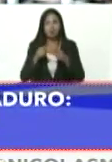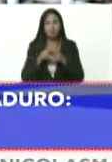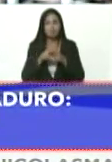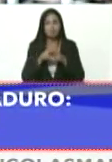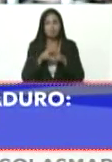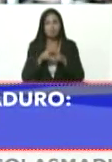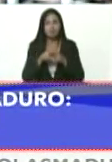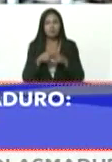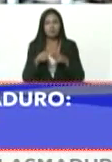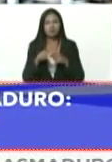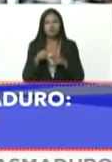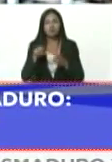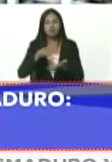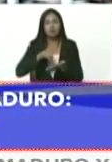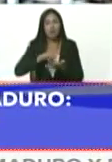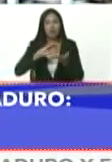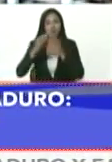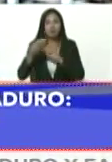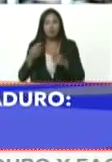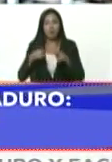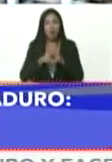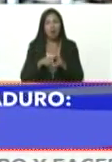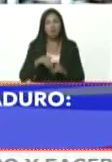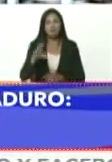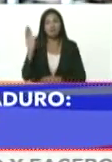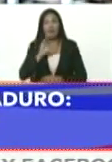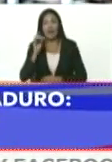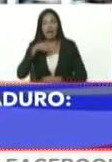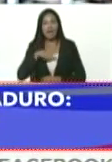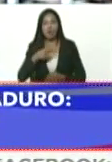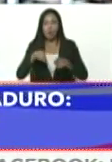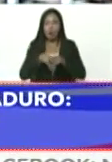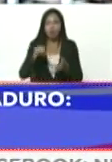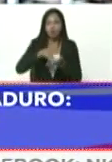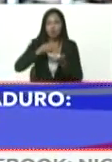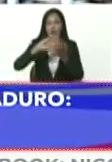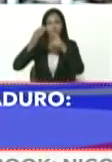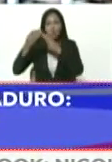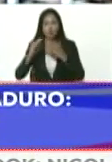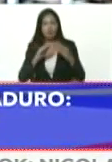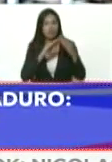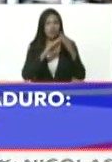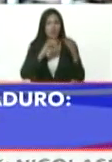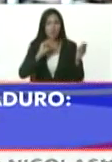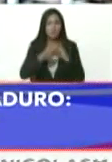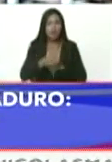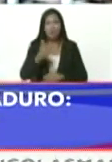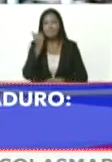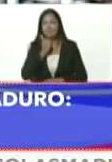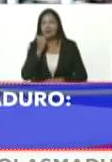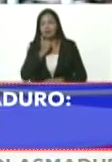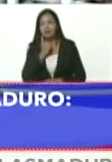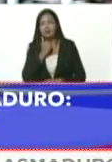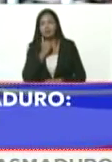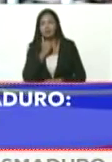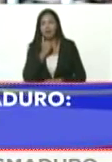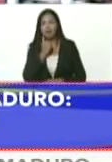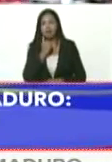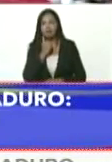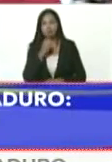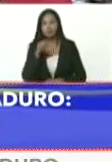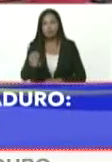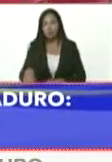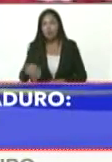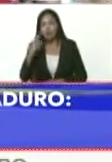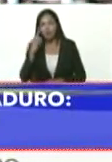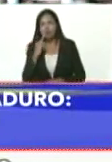Imagínense ustedes ciudades más grandes, para que Caracas sea una ciudad comunal. Naguara, Valencia, Puerto Ordaz,